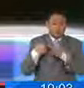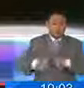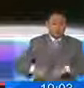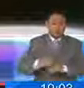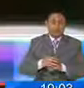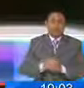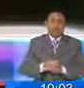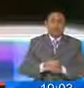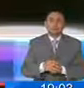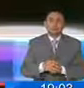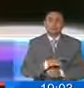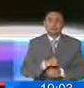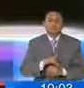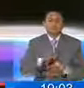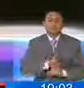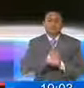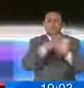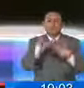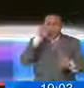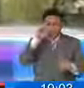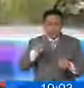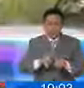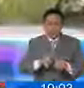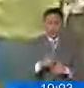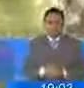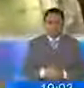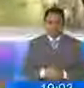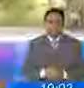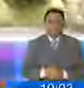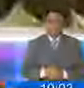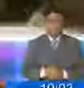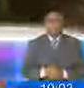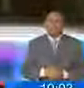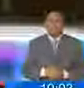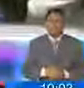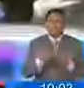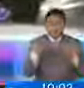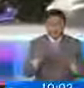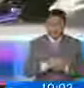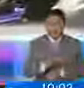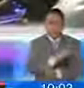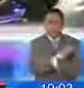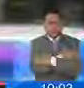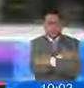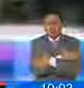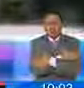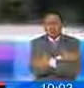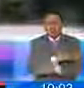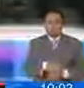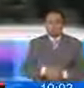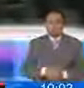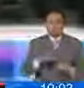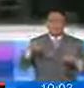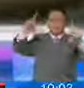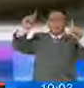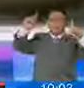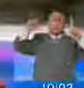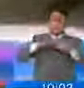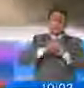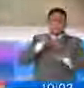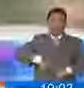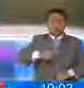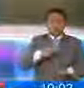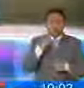lucha absolutamente coherentes y leales. De allí a las felicitaciones, los abrazos, las fotos y hasta las